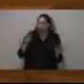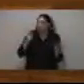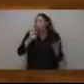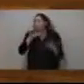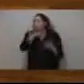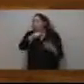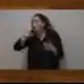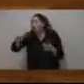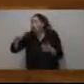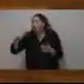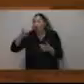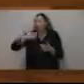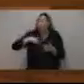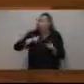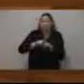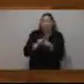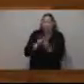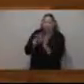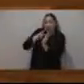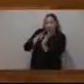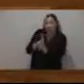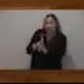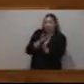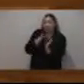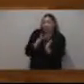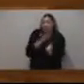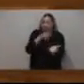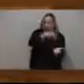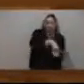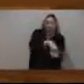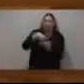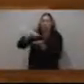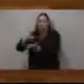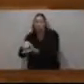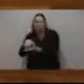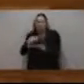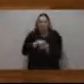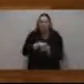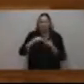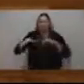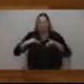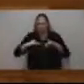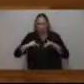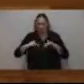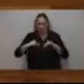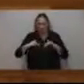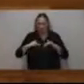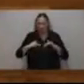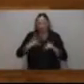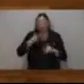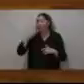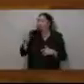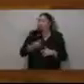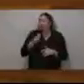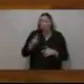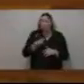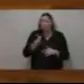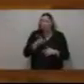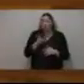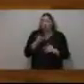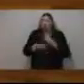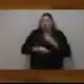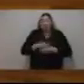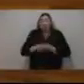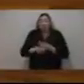creer a la sociedad. Ha experimentado distintos vaivenes físicos, de emplazamiento físico. Si bien desconozco, claro está, si se hicieron